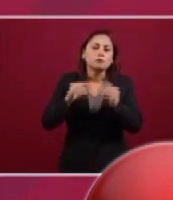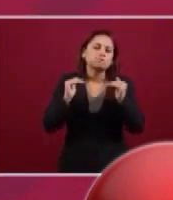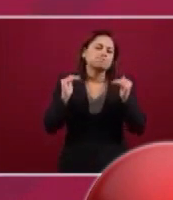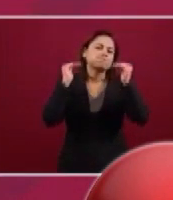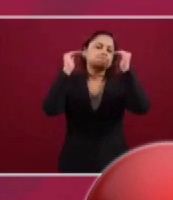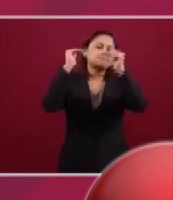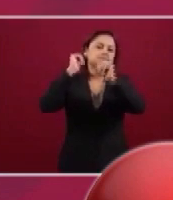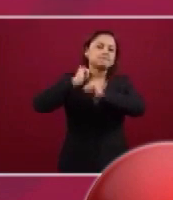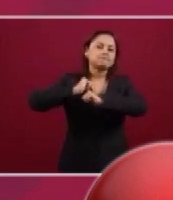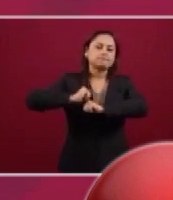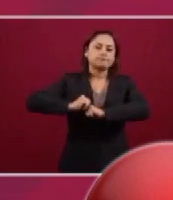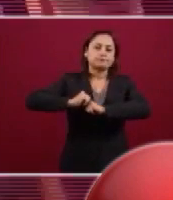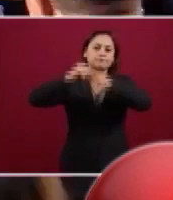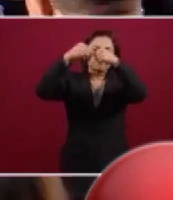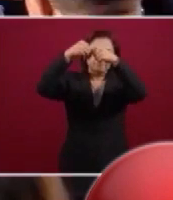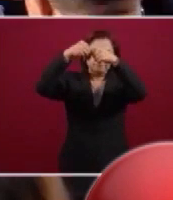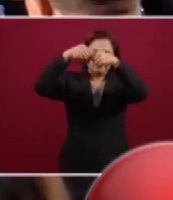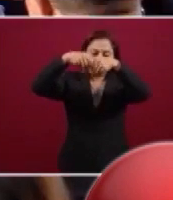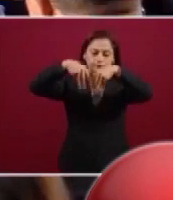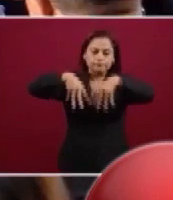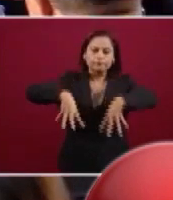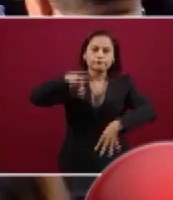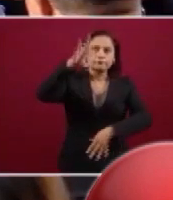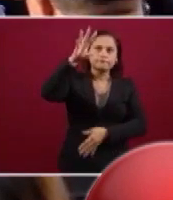no de abajo hacia arriba.